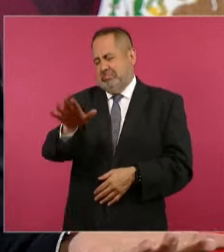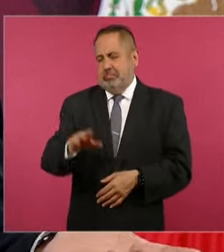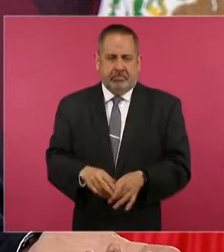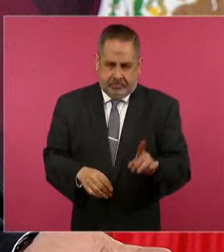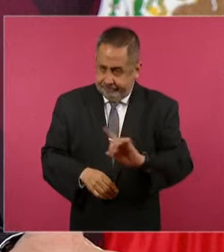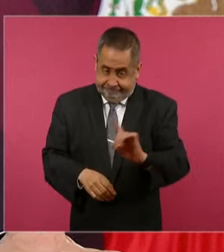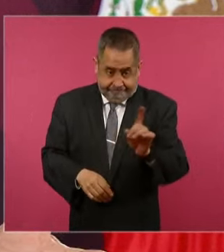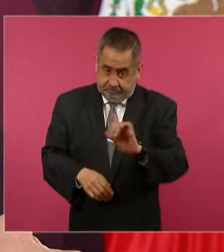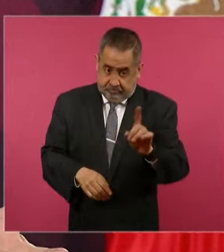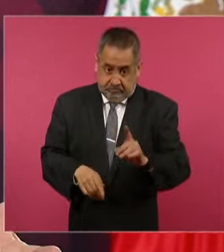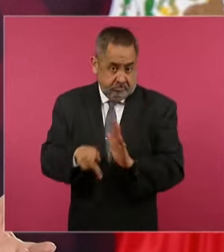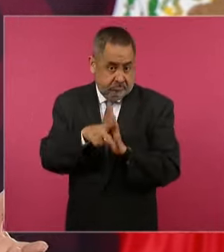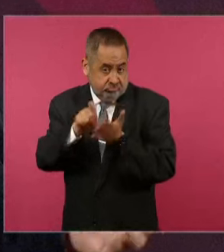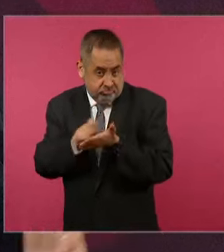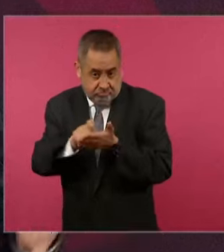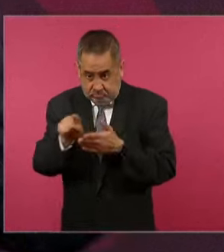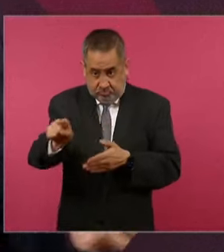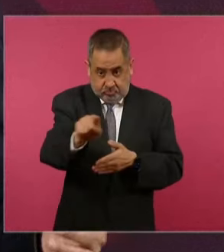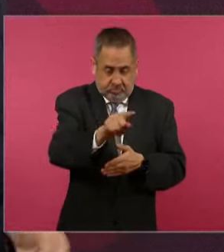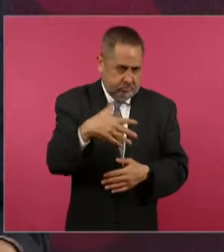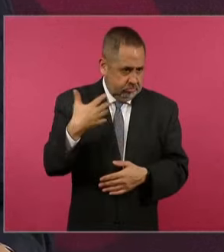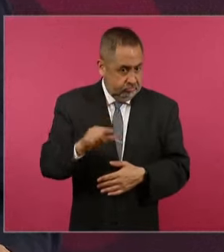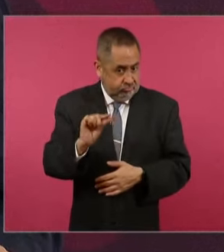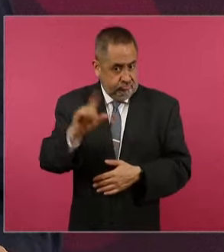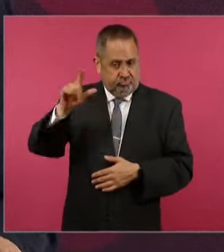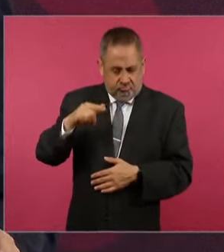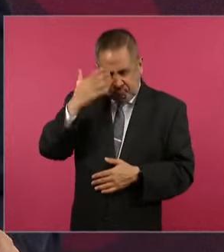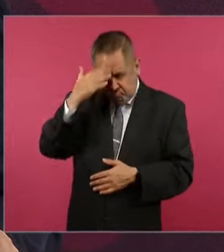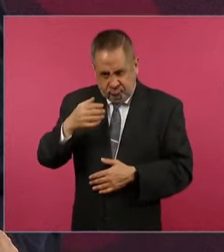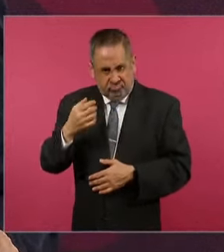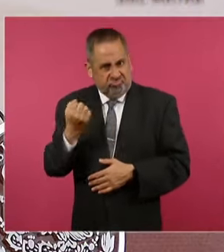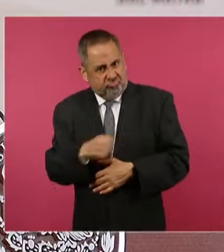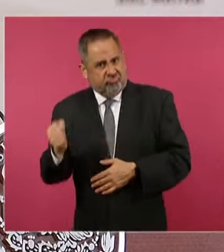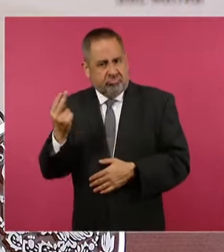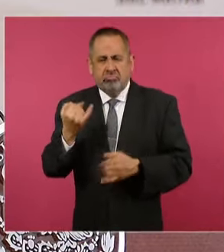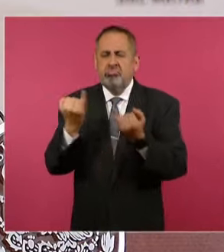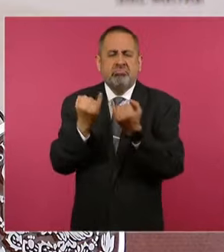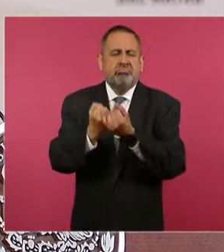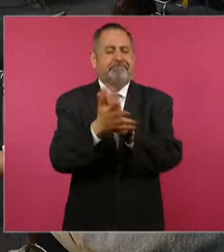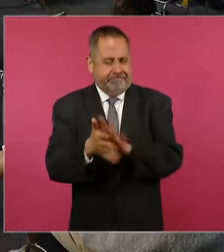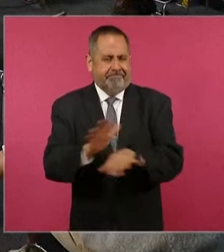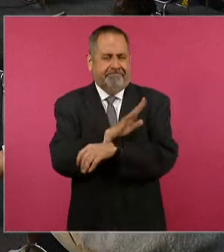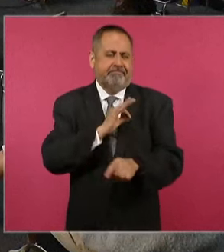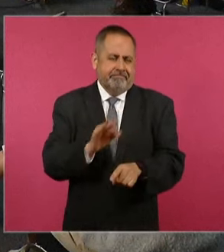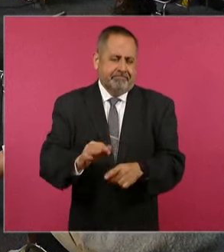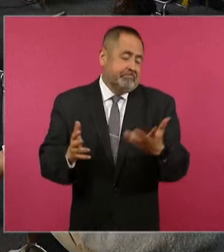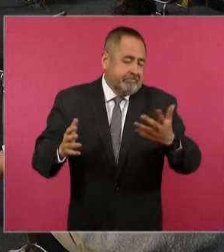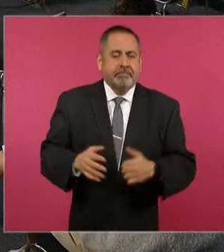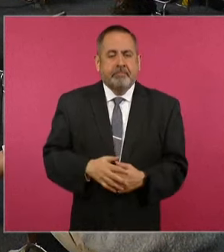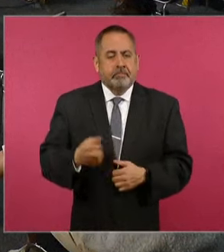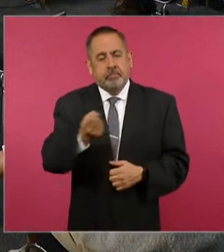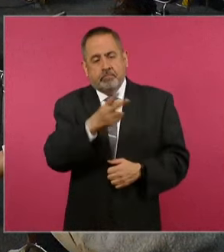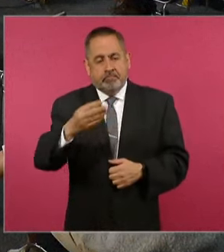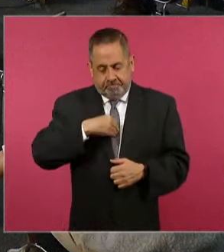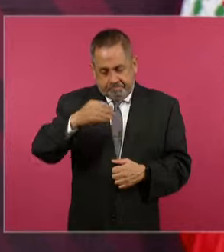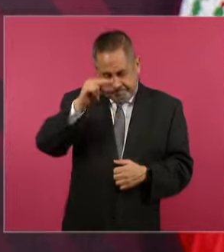tiene la identidad y de las encontradas ninguna ha querido denunciar según dijo el domingo Gerardo Mérida secretario